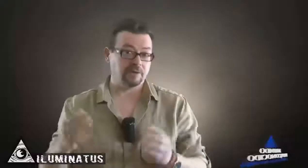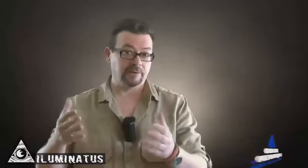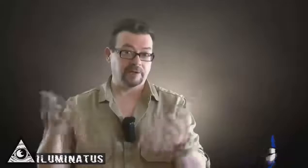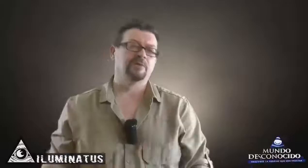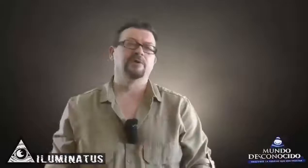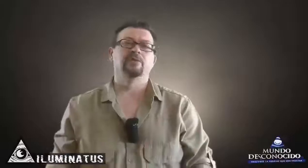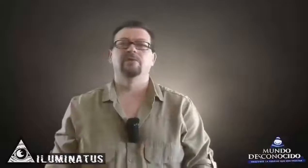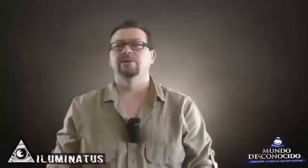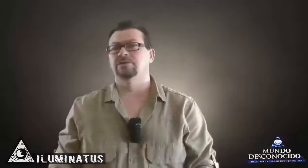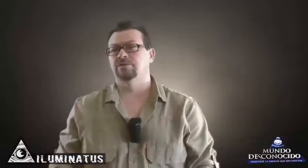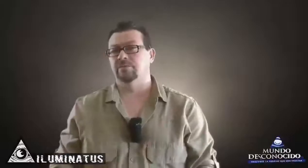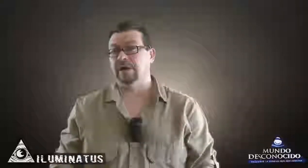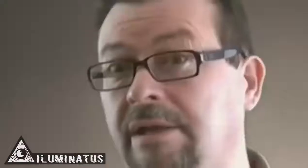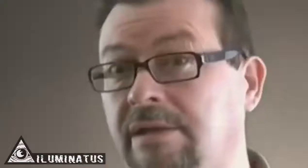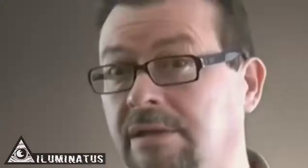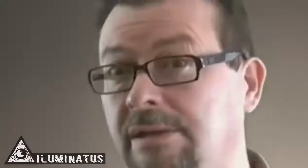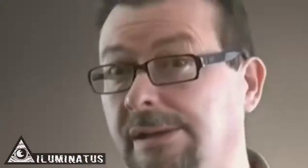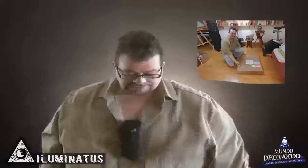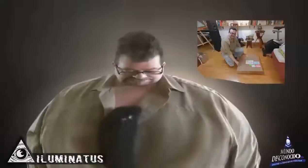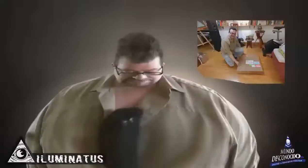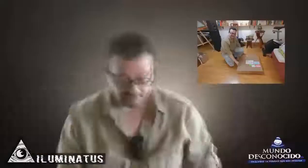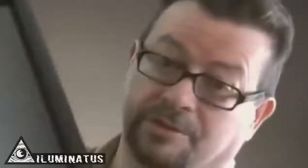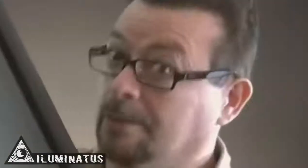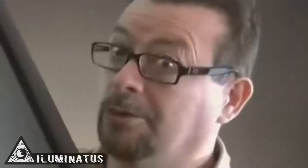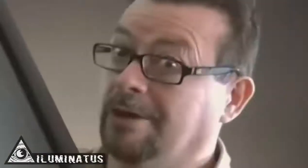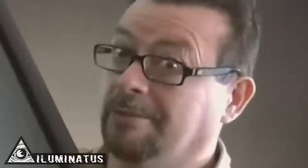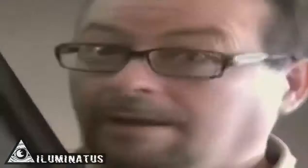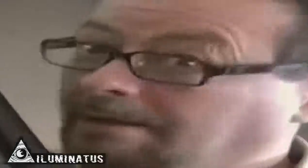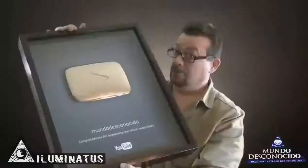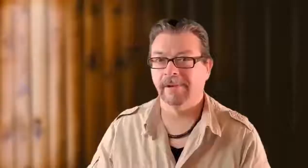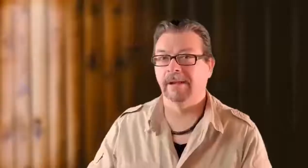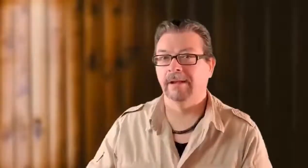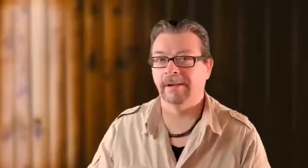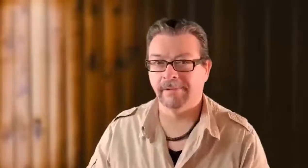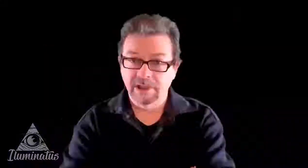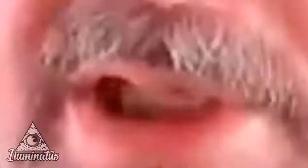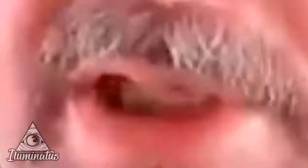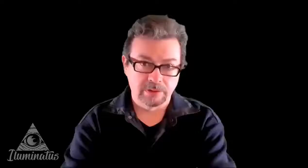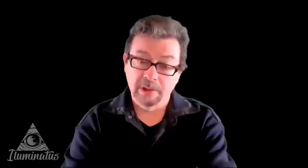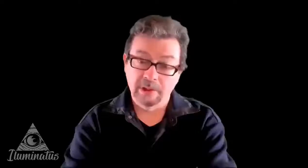¿no? Me dieron un enorme y voluminoso paquete. Muchos penes.